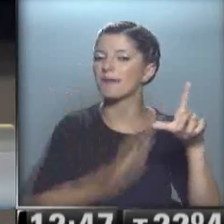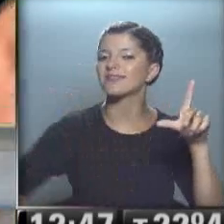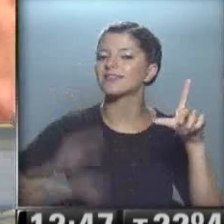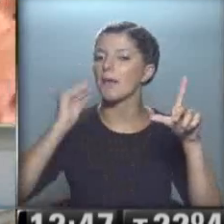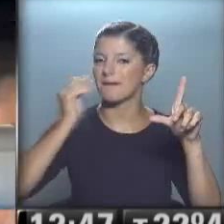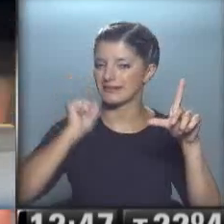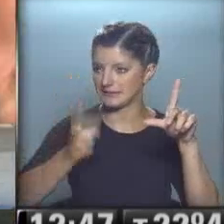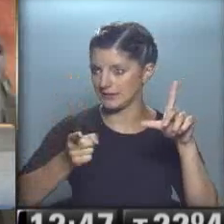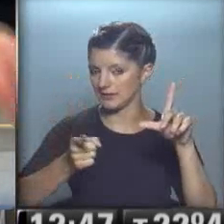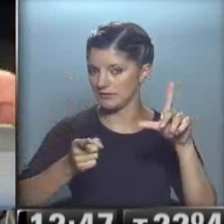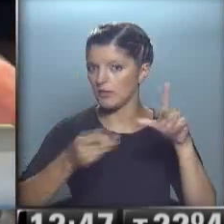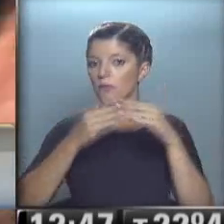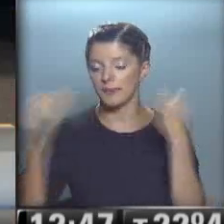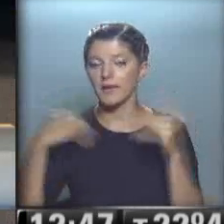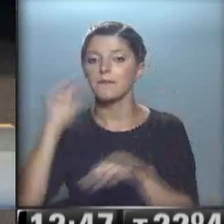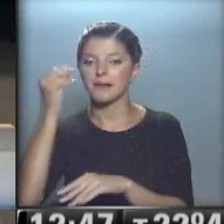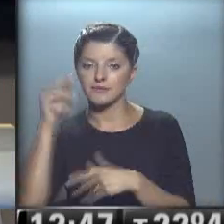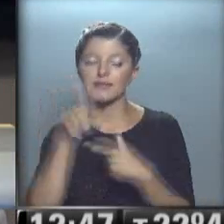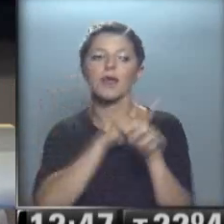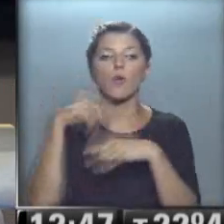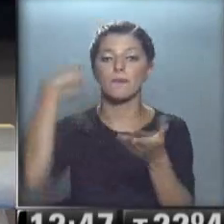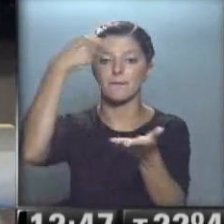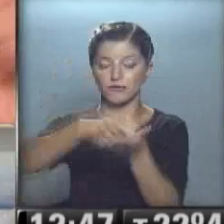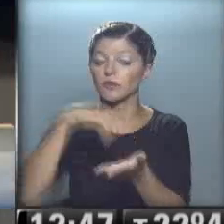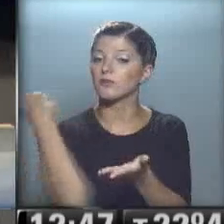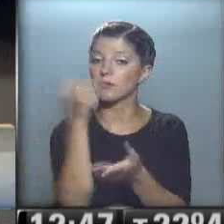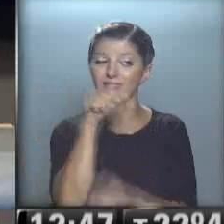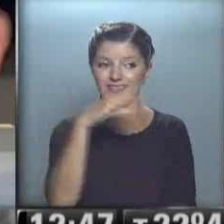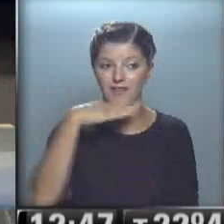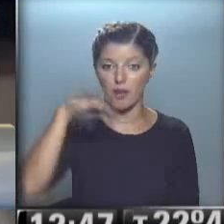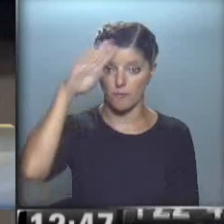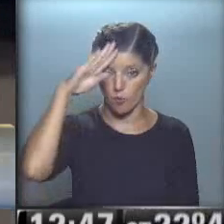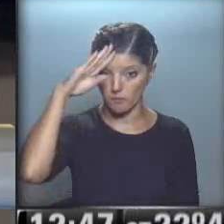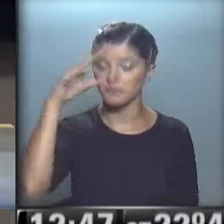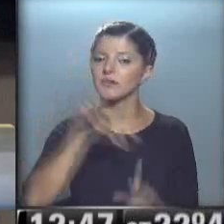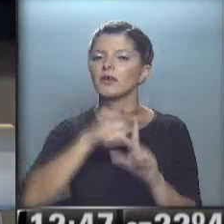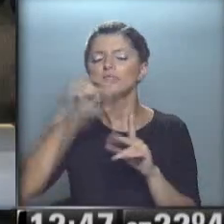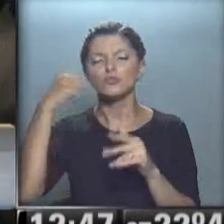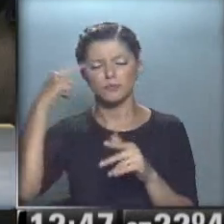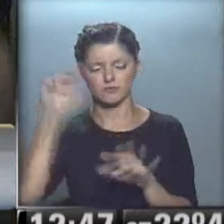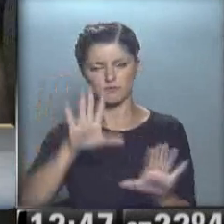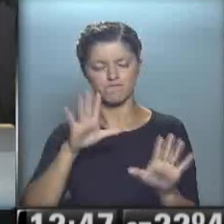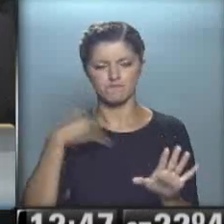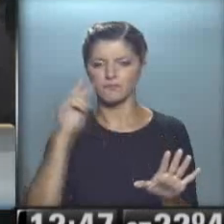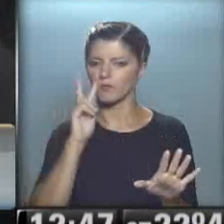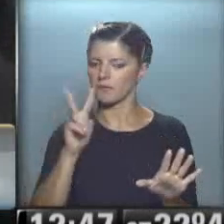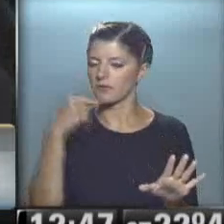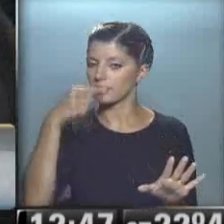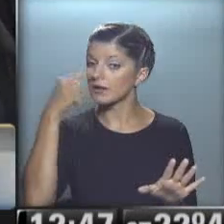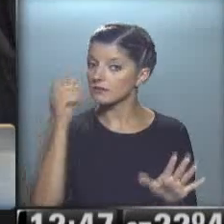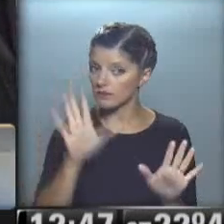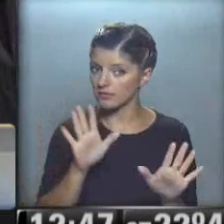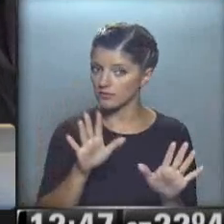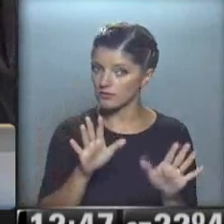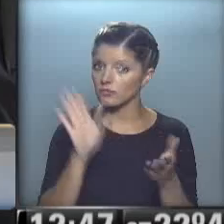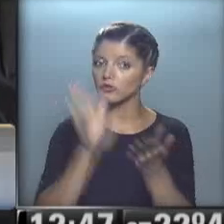y Brasil con las grandes inversiones en la Habana y algo más que me llamó mucho la atención me pareció muy interesante